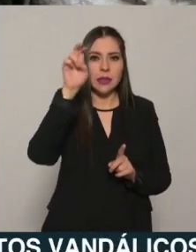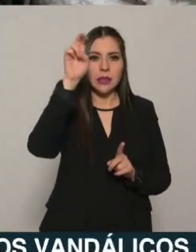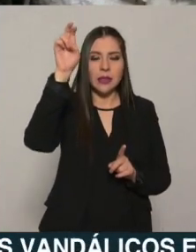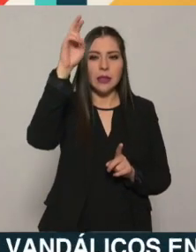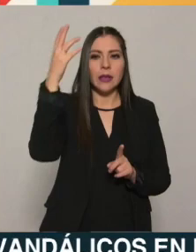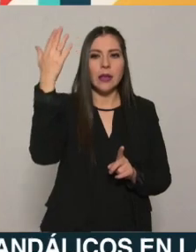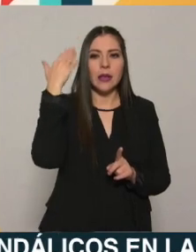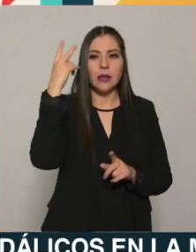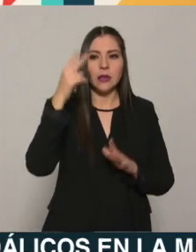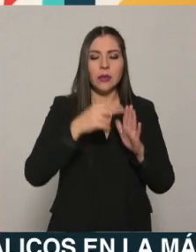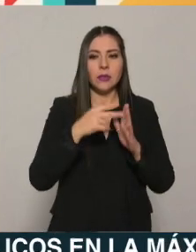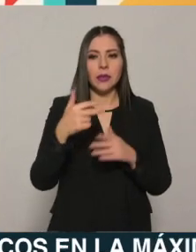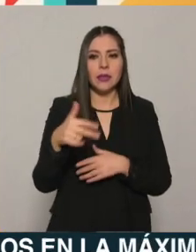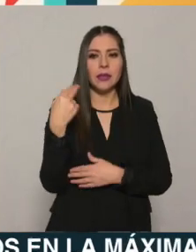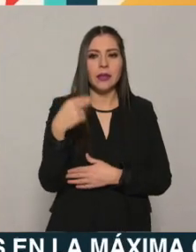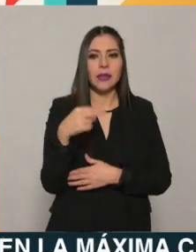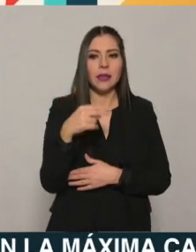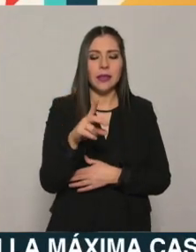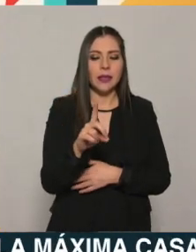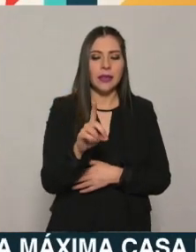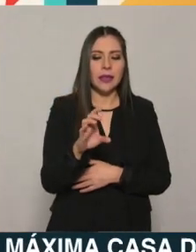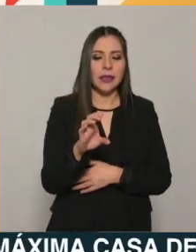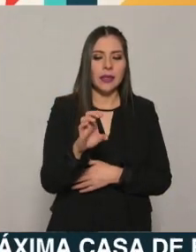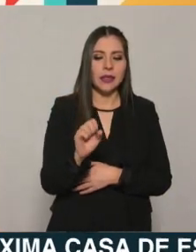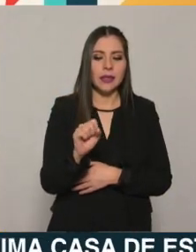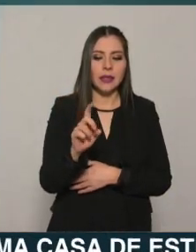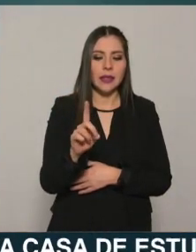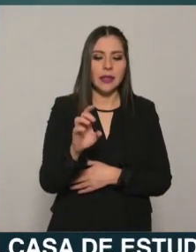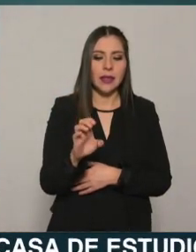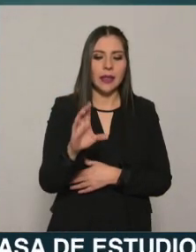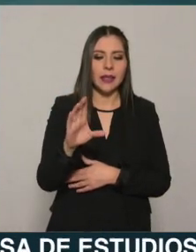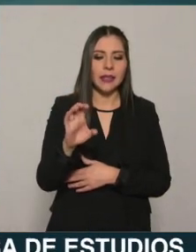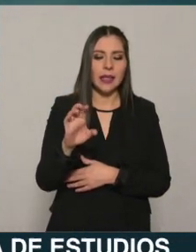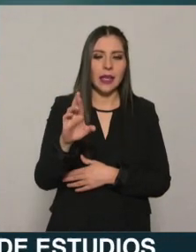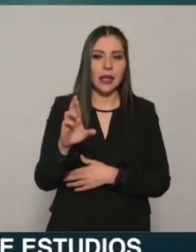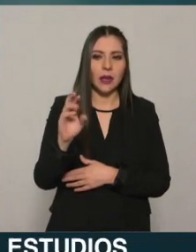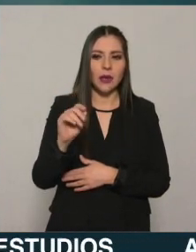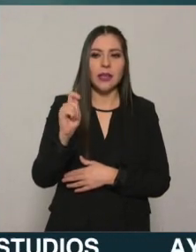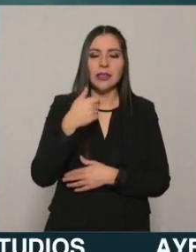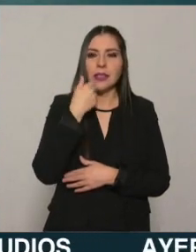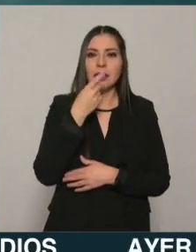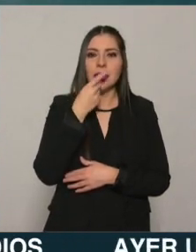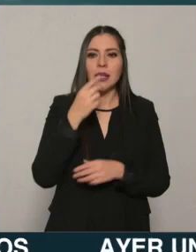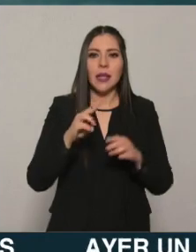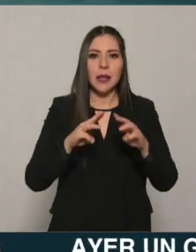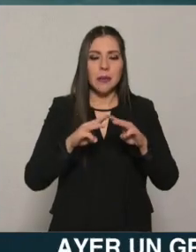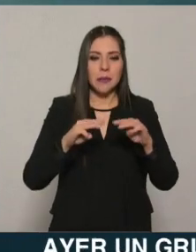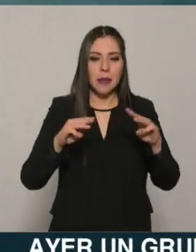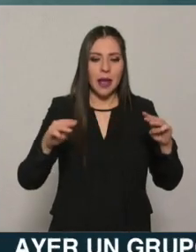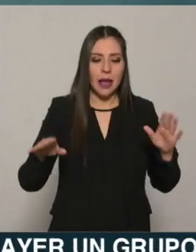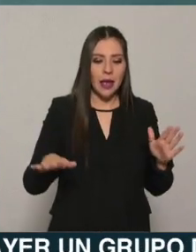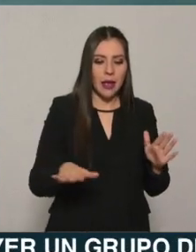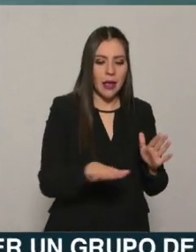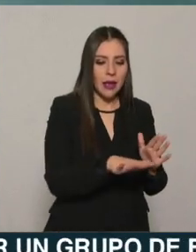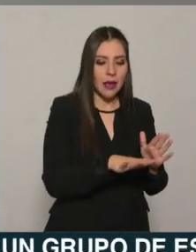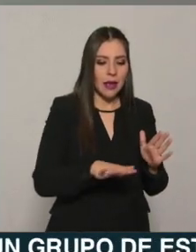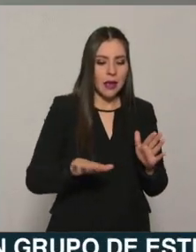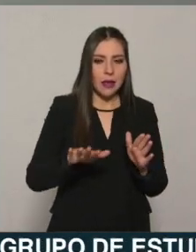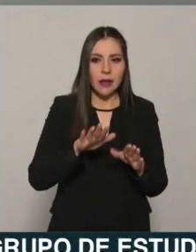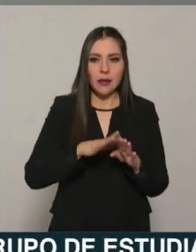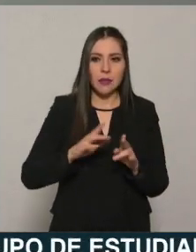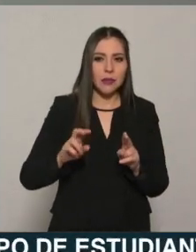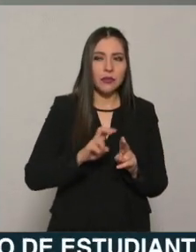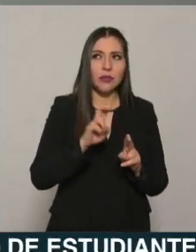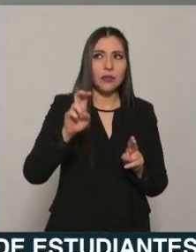en el 2013 llamada Desde Cero, ¿no? En la que partiendo del mar llegas a la cumbre lo más rápido que se